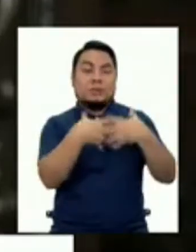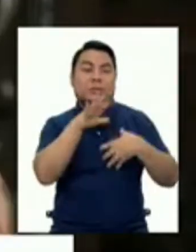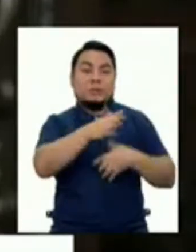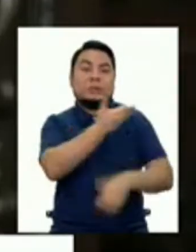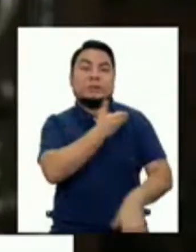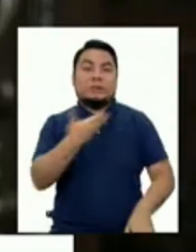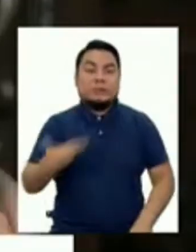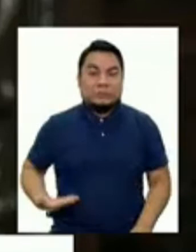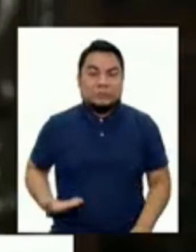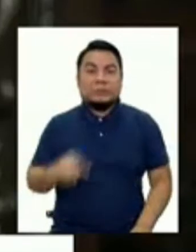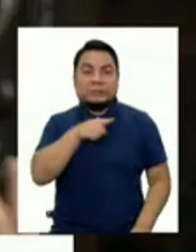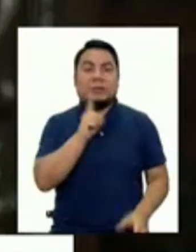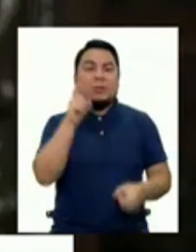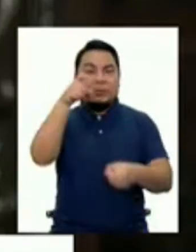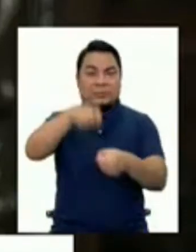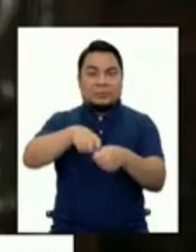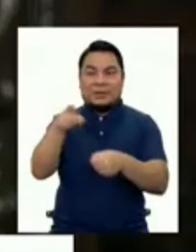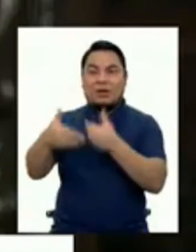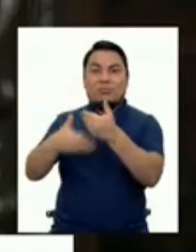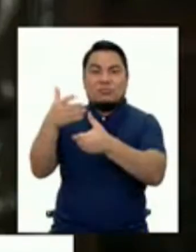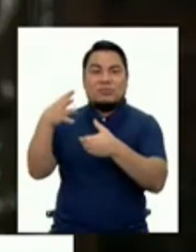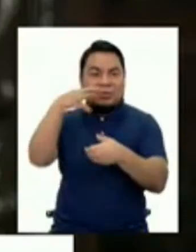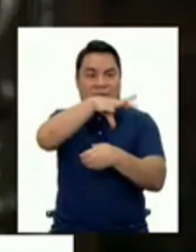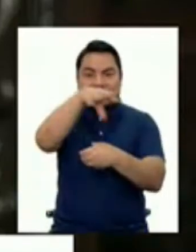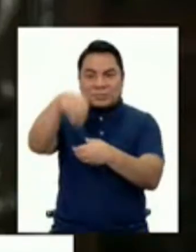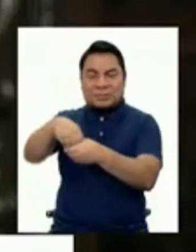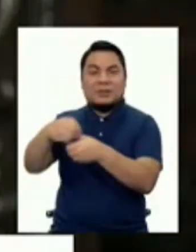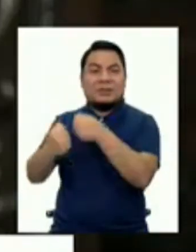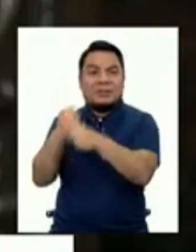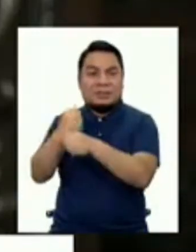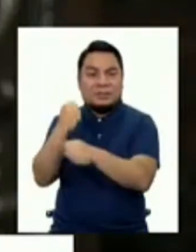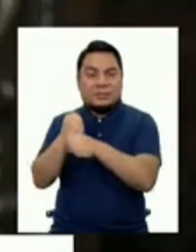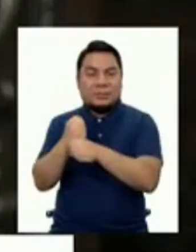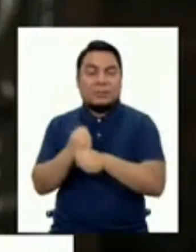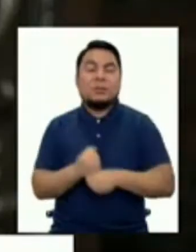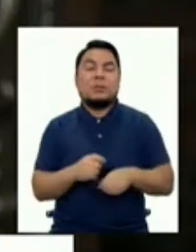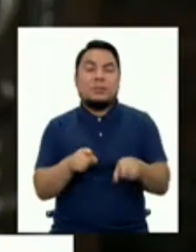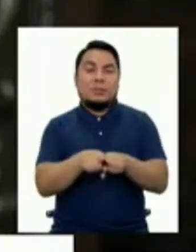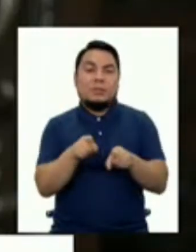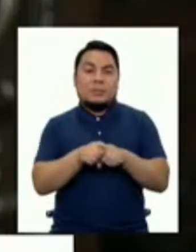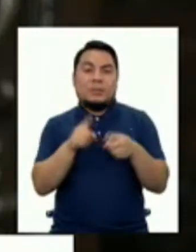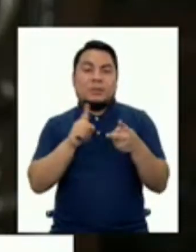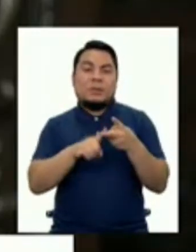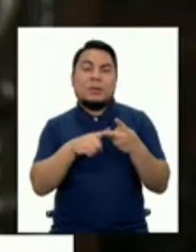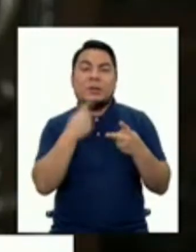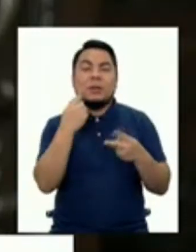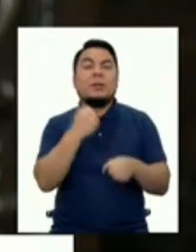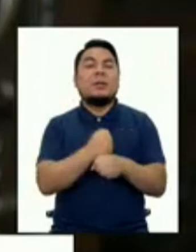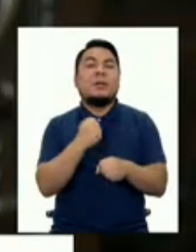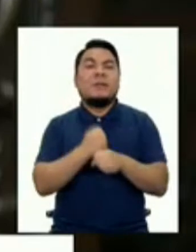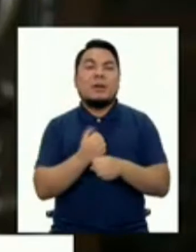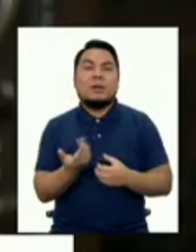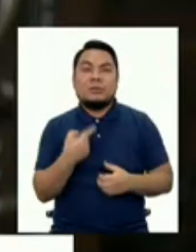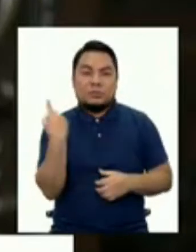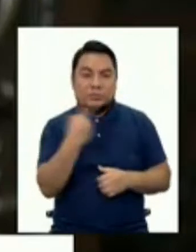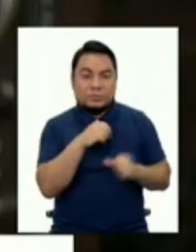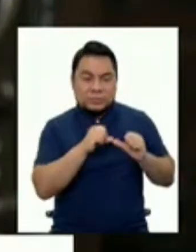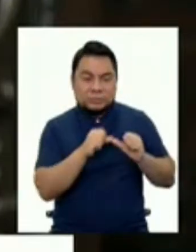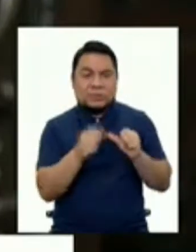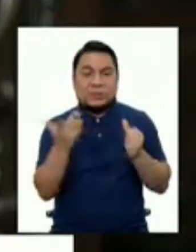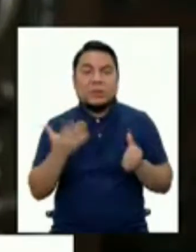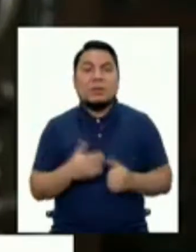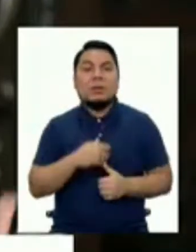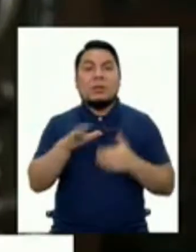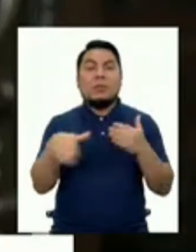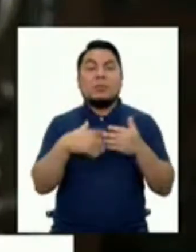Estado que participan en estos procesos. En este sentido, en mejoras de la regulación, estamos trabajando en el